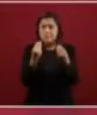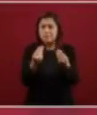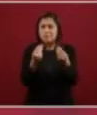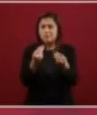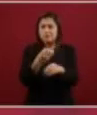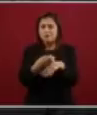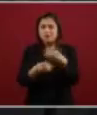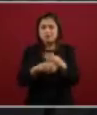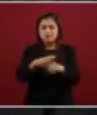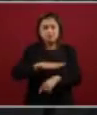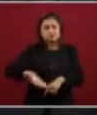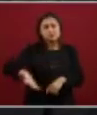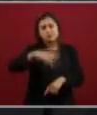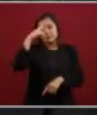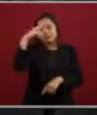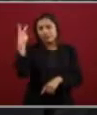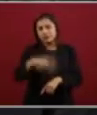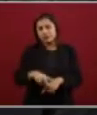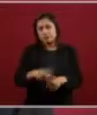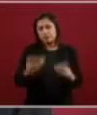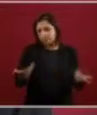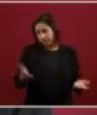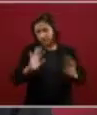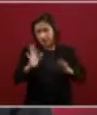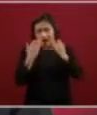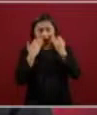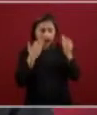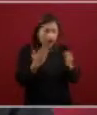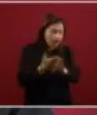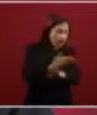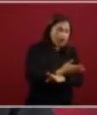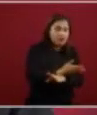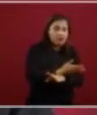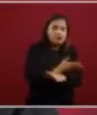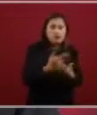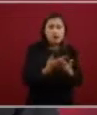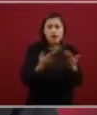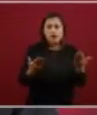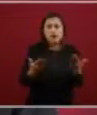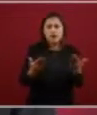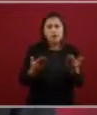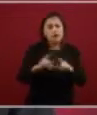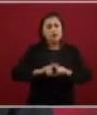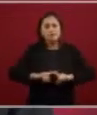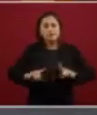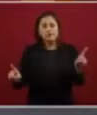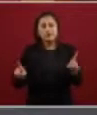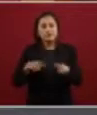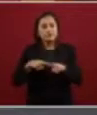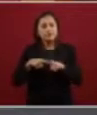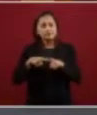mexicanos entonces no vamos a seguir con lo mismo y vamos a demostrar